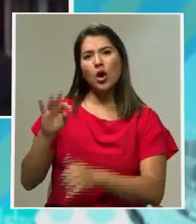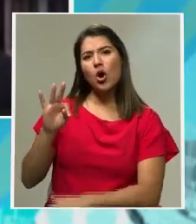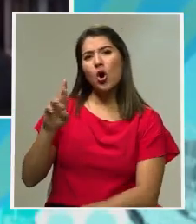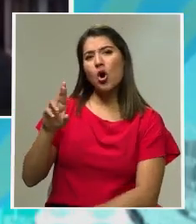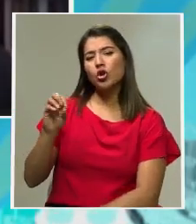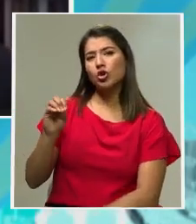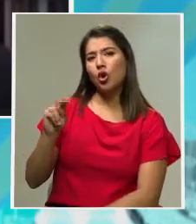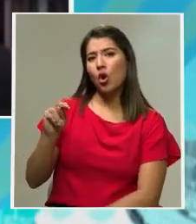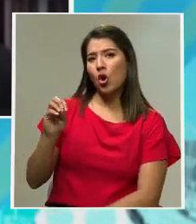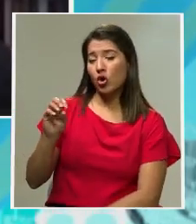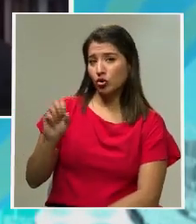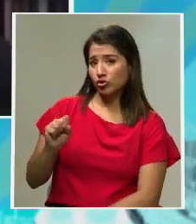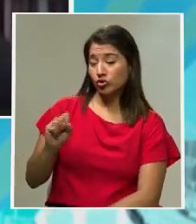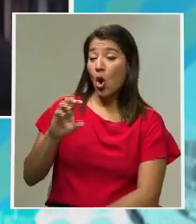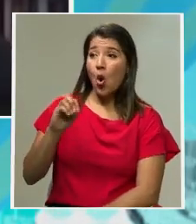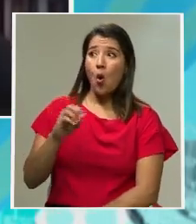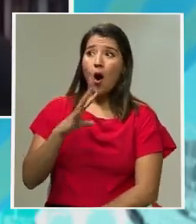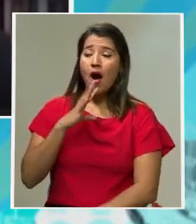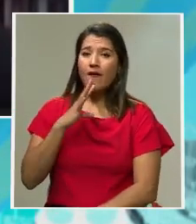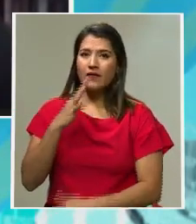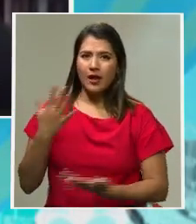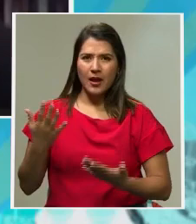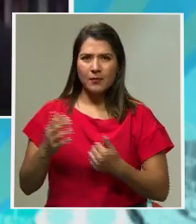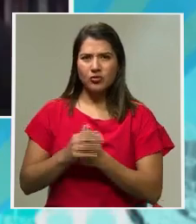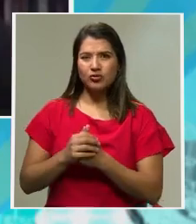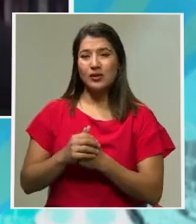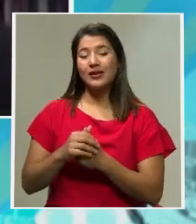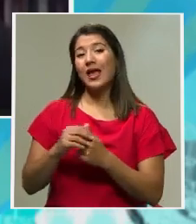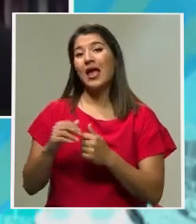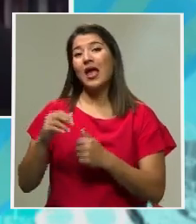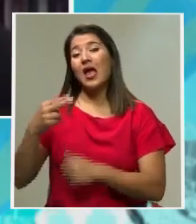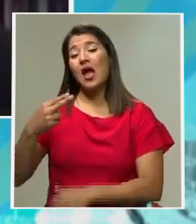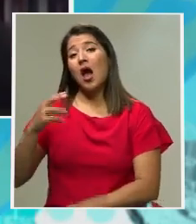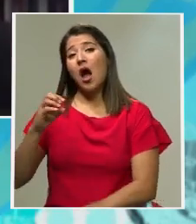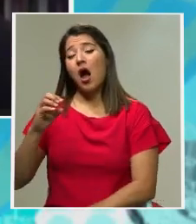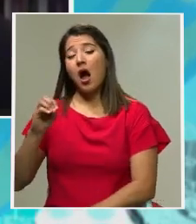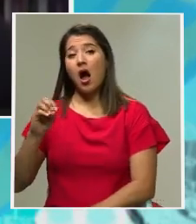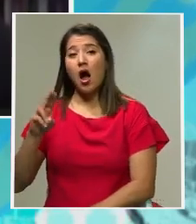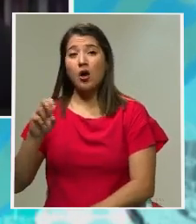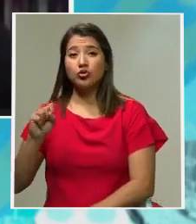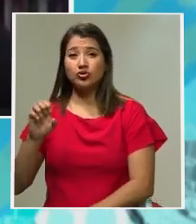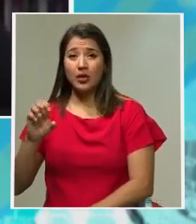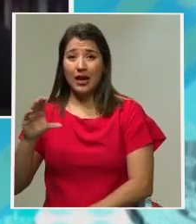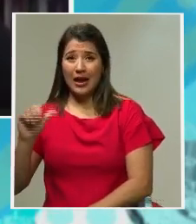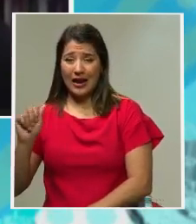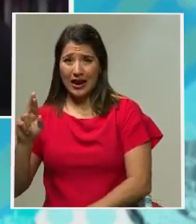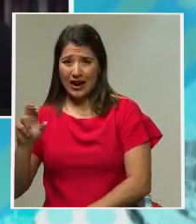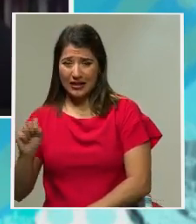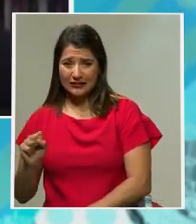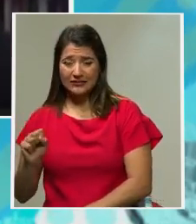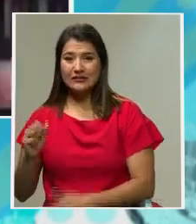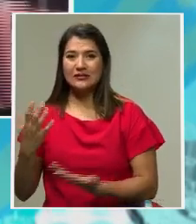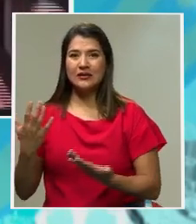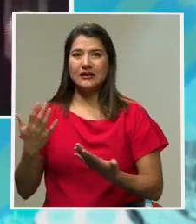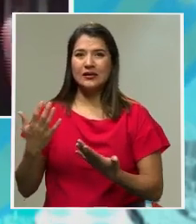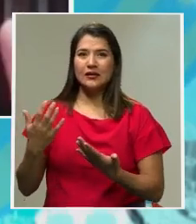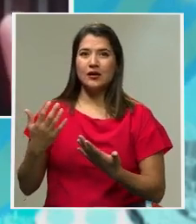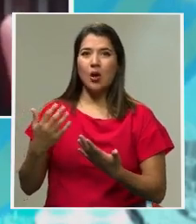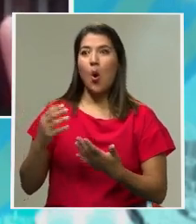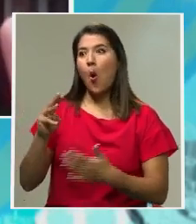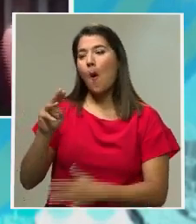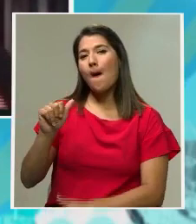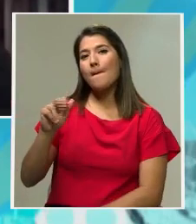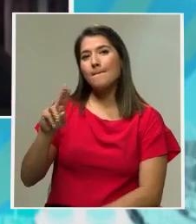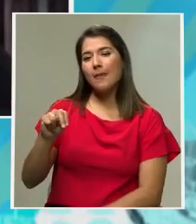yo, o sea, House of Cards, ¿verdad? Es decir, hay una serie, Mad Men, por